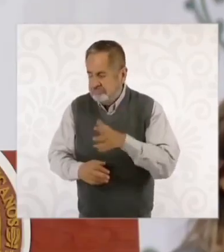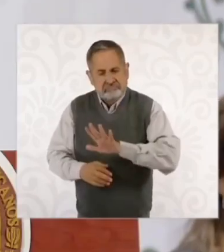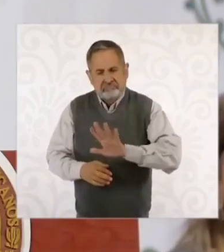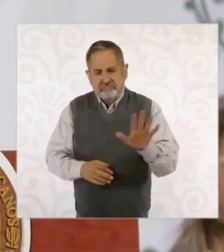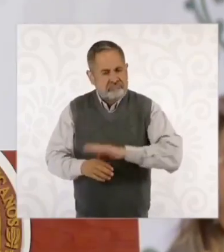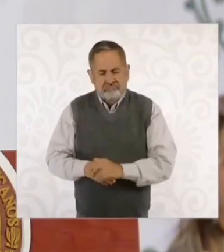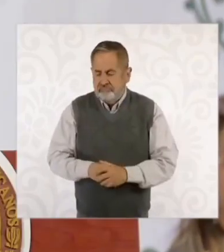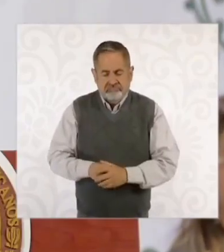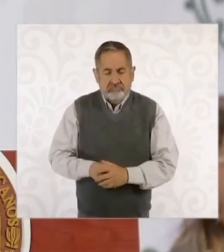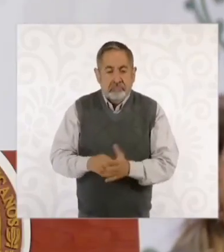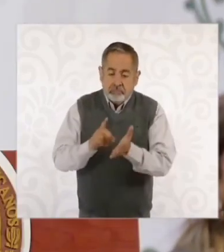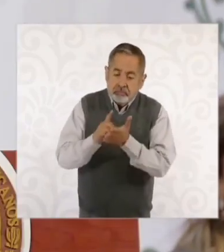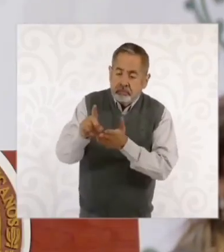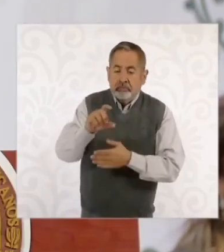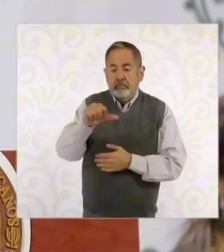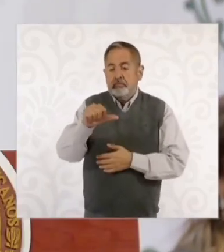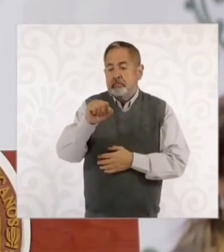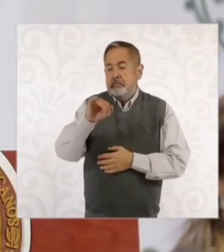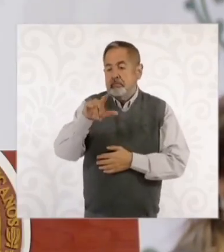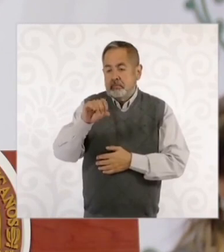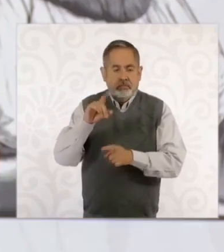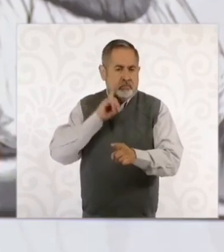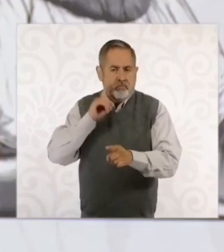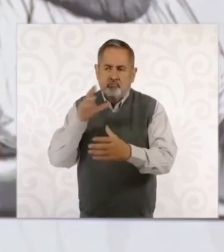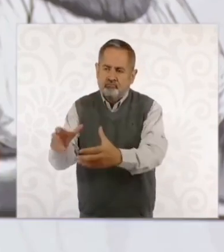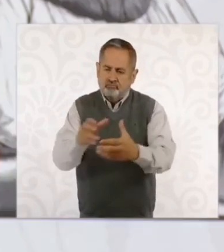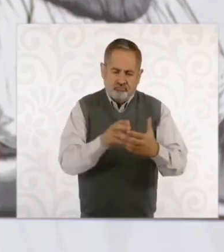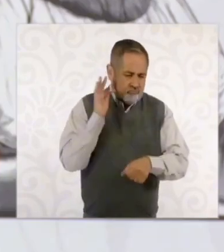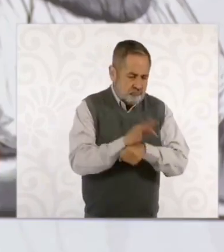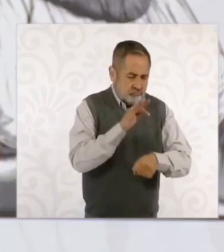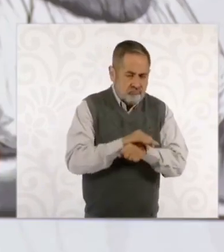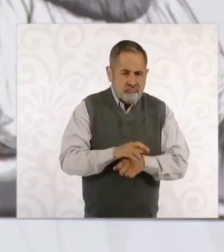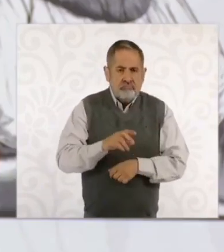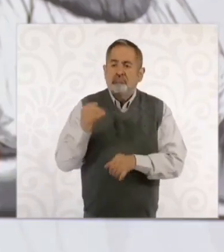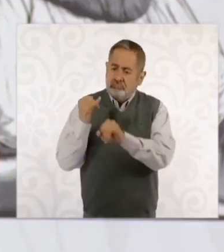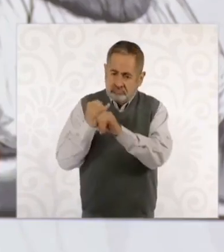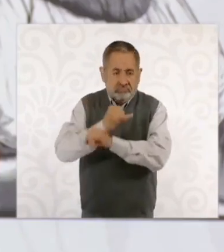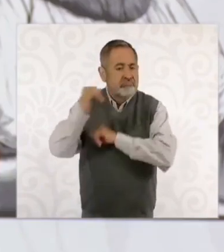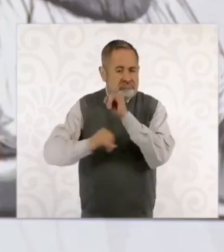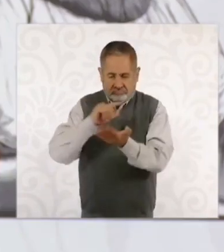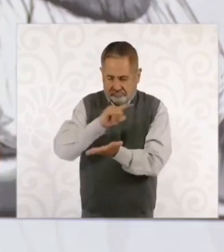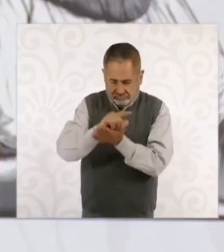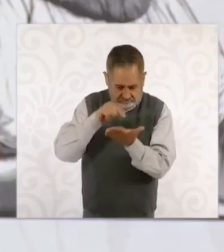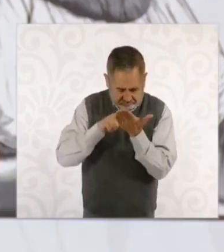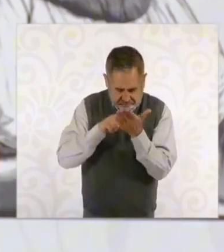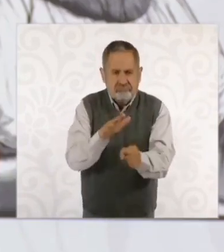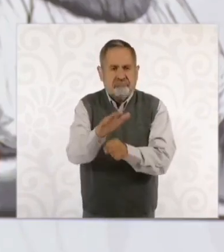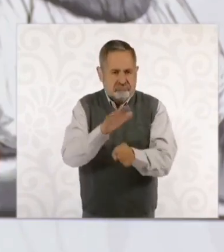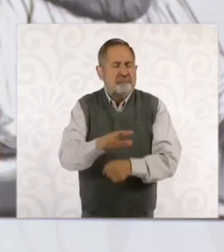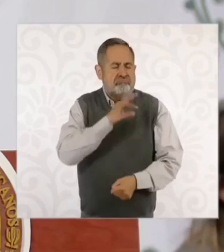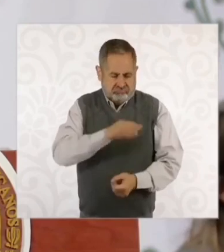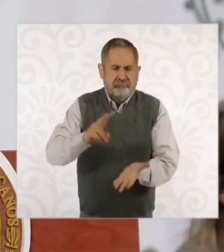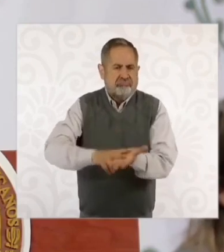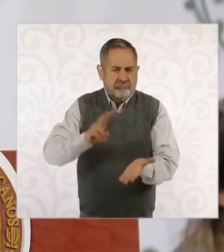de asilo de esta mujer es el derecho de asilo reconocido por las leyes internacionales